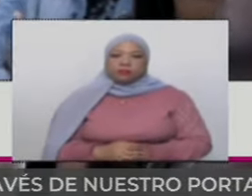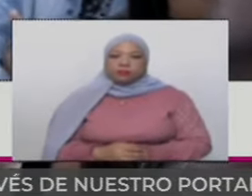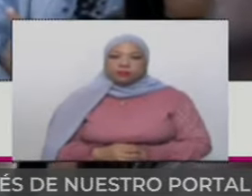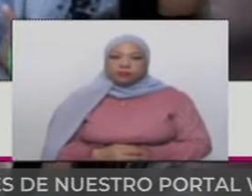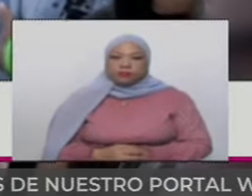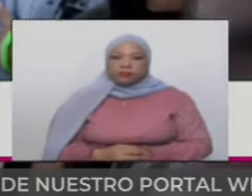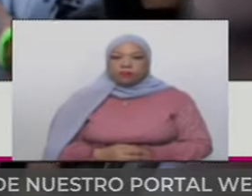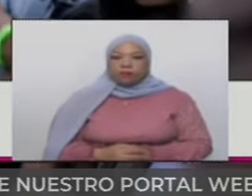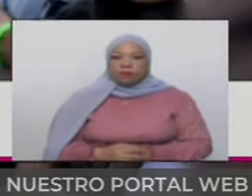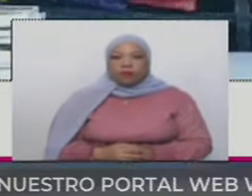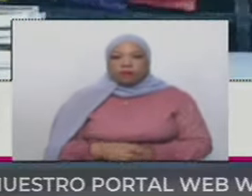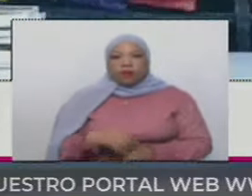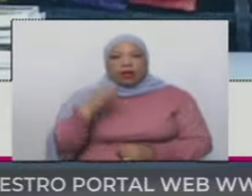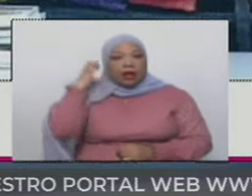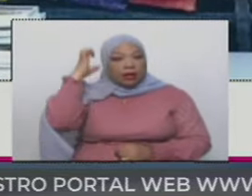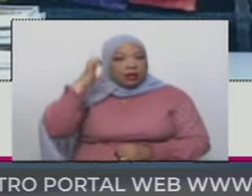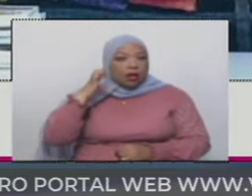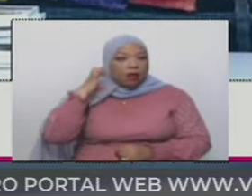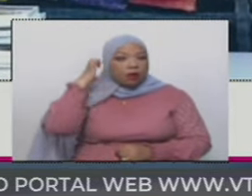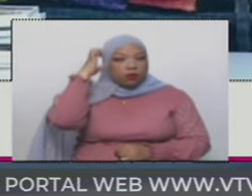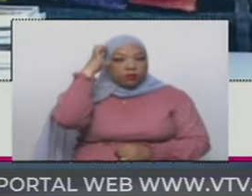Ya en Europa,